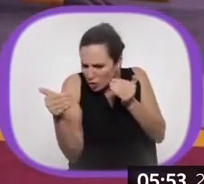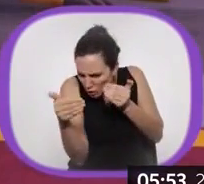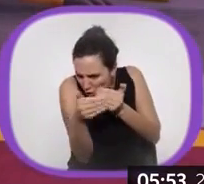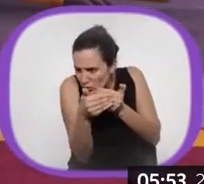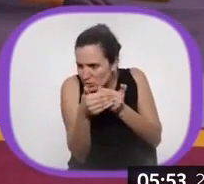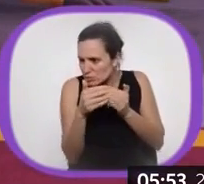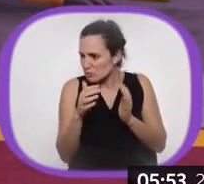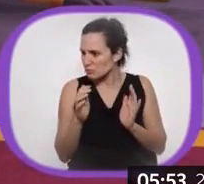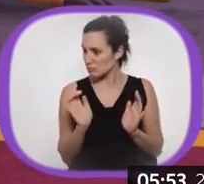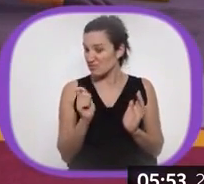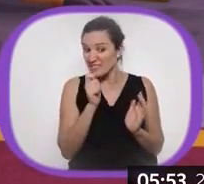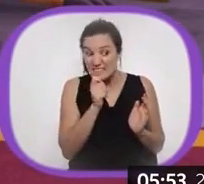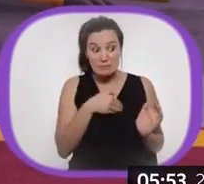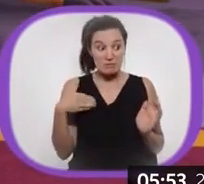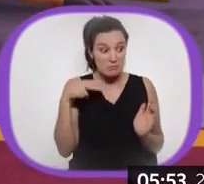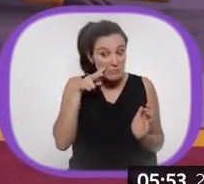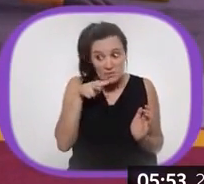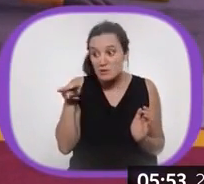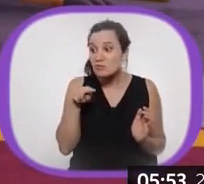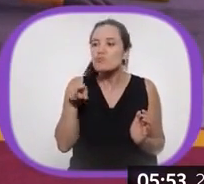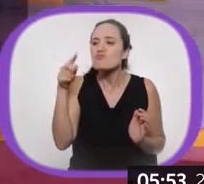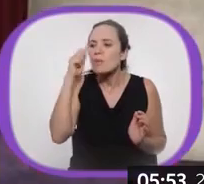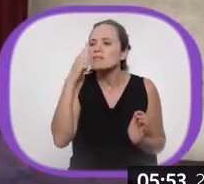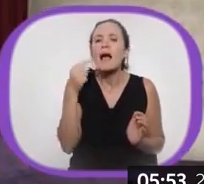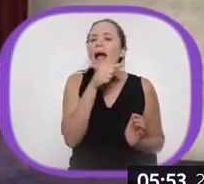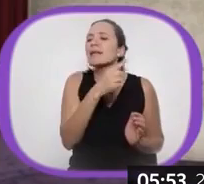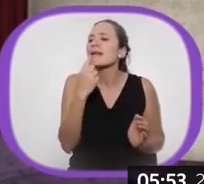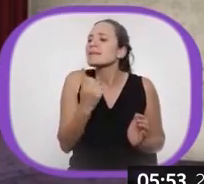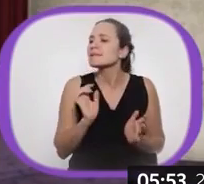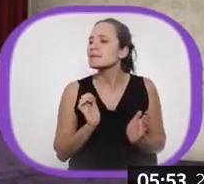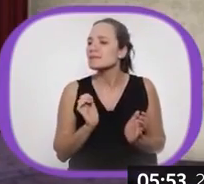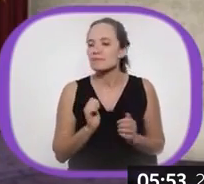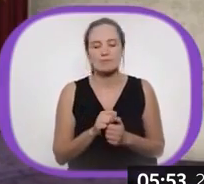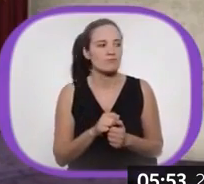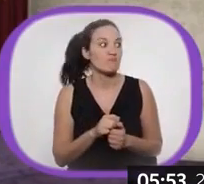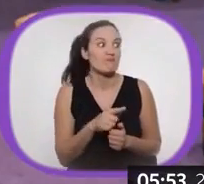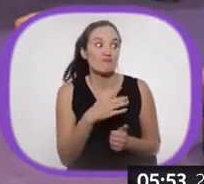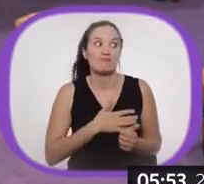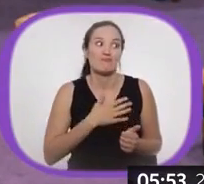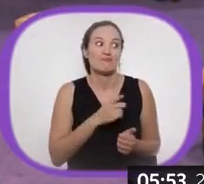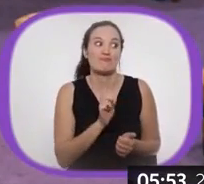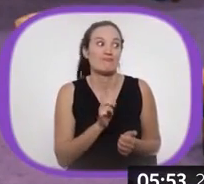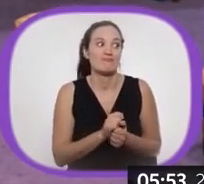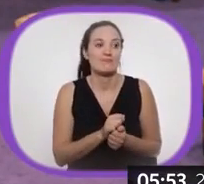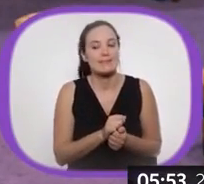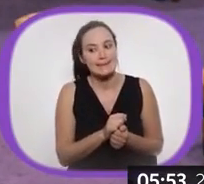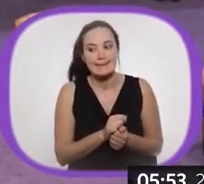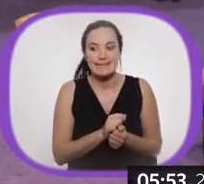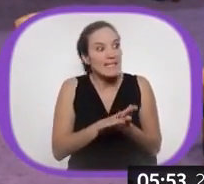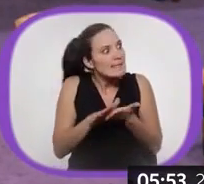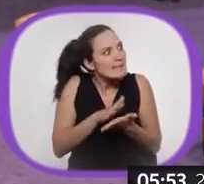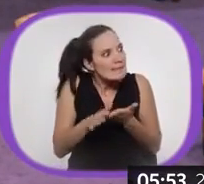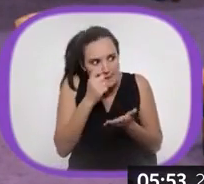¿Qué tal si mamá ve todo esto? ¿Qué crees que pensará? No se pondría muy contenta. ¡Debemos hacerlo